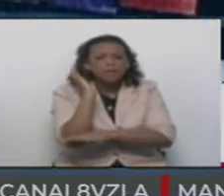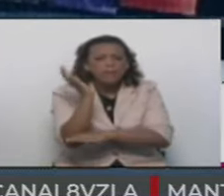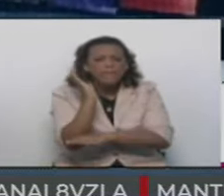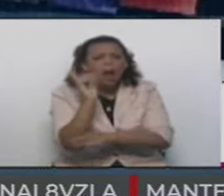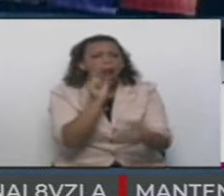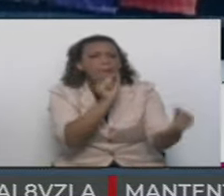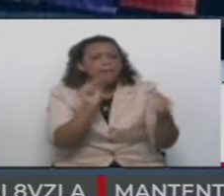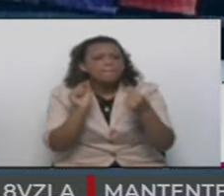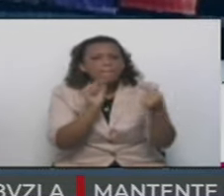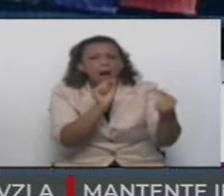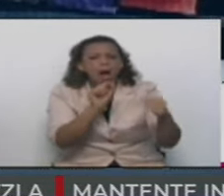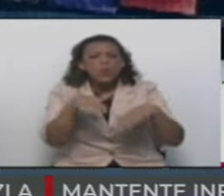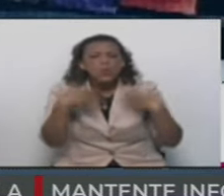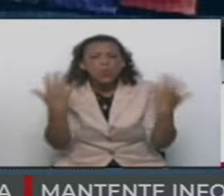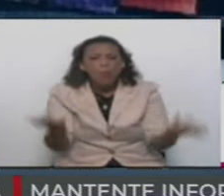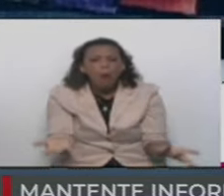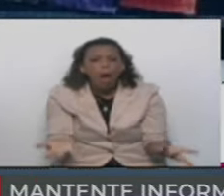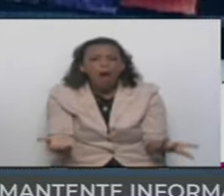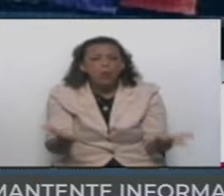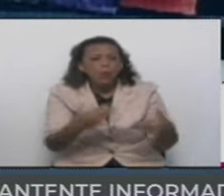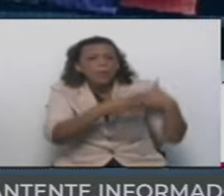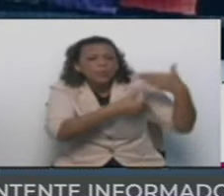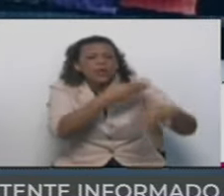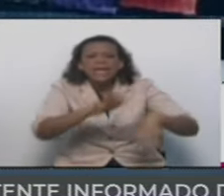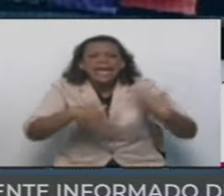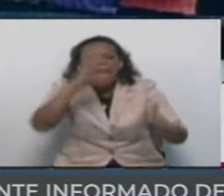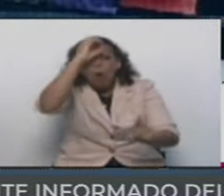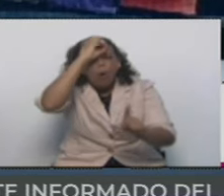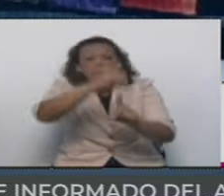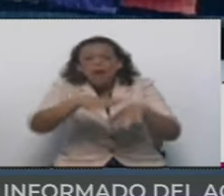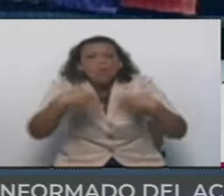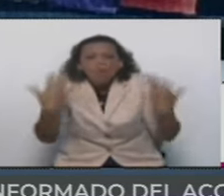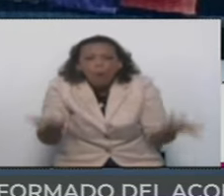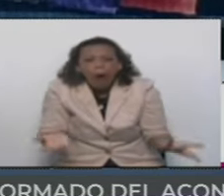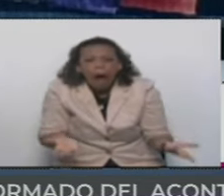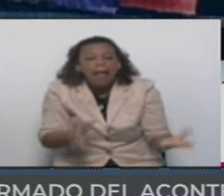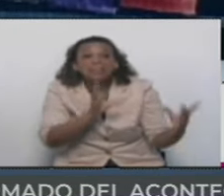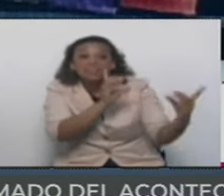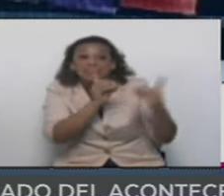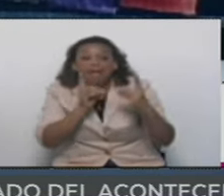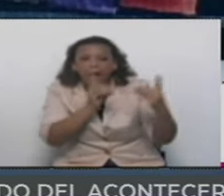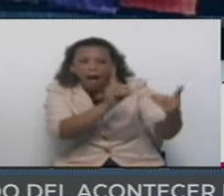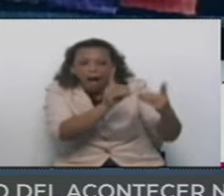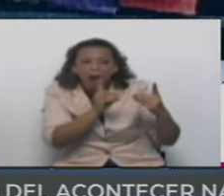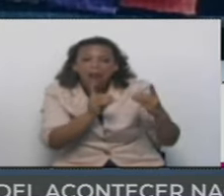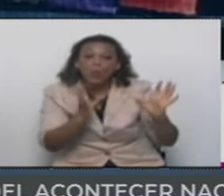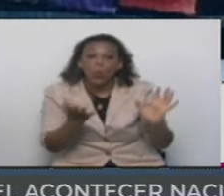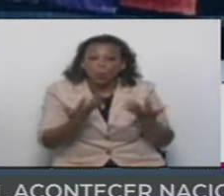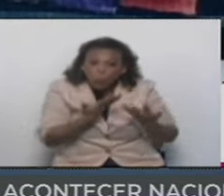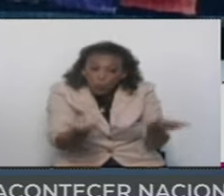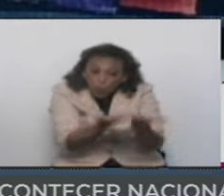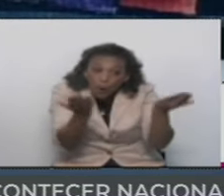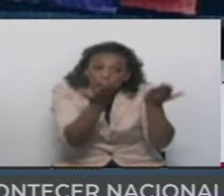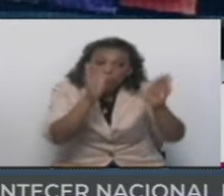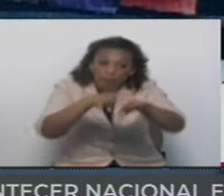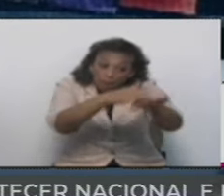se está buscando con todo este proceso de diálogo inclusivo,